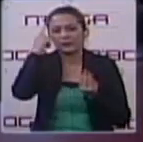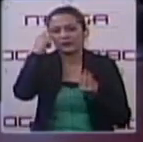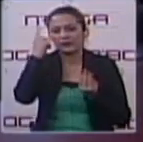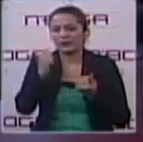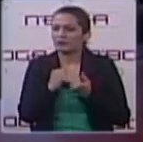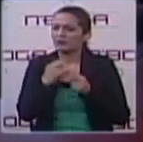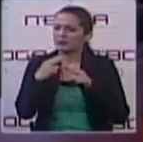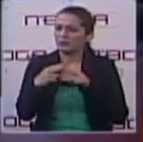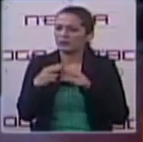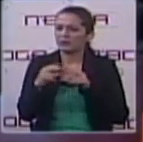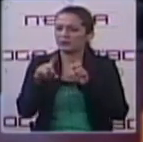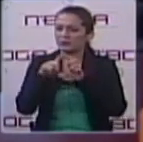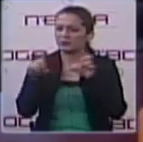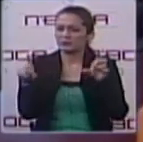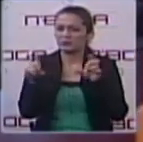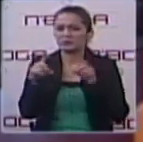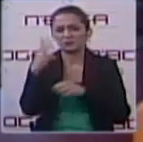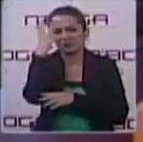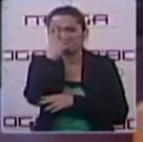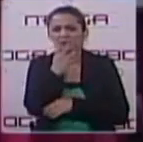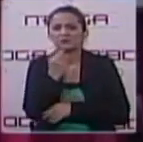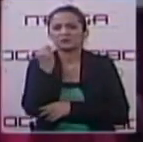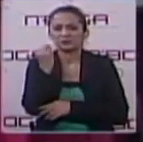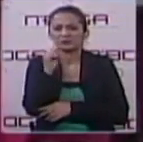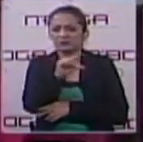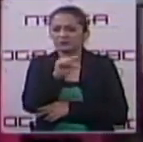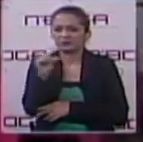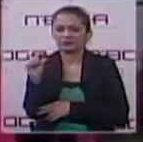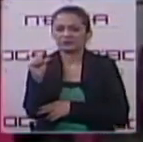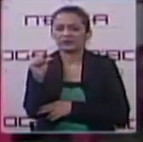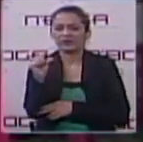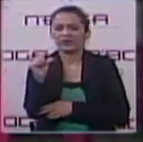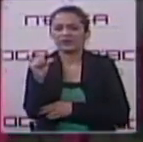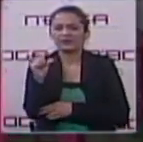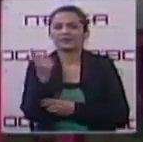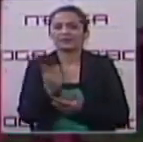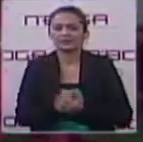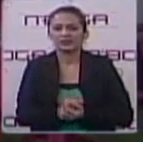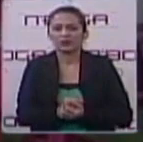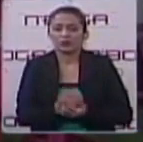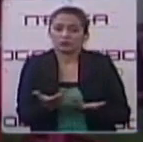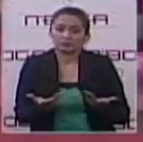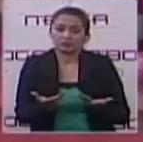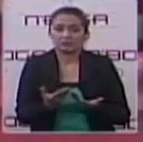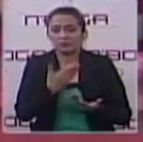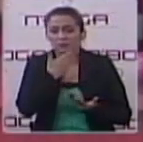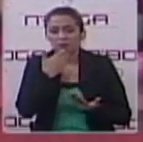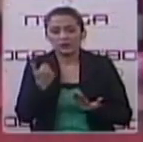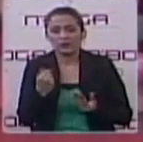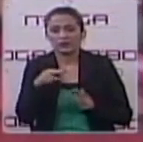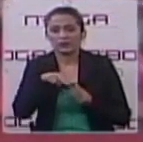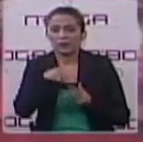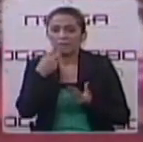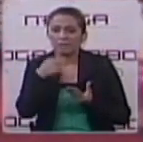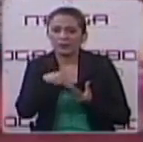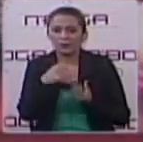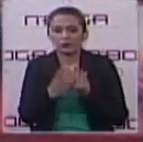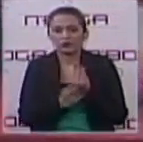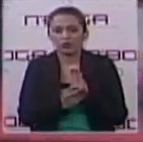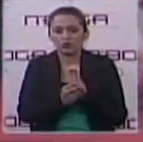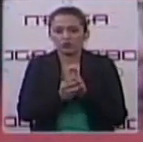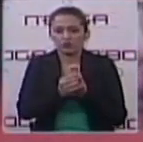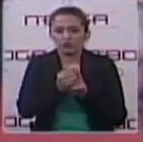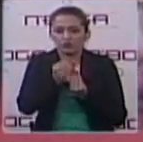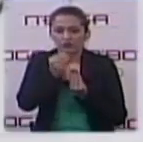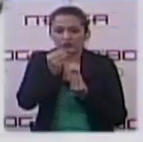interesante la versión eh de de las papas en un cono y ya pues esta fue la manera en la que nació la